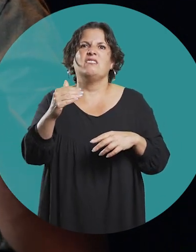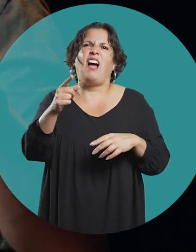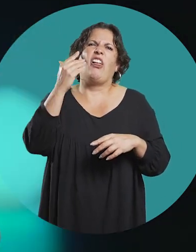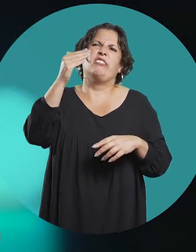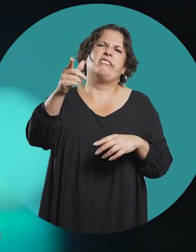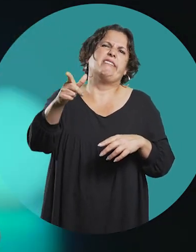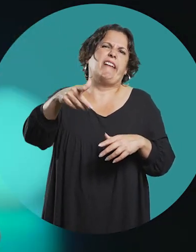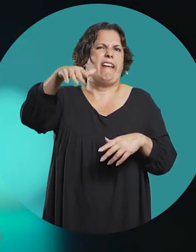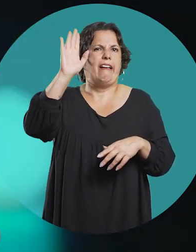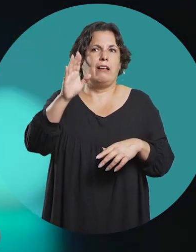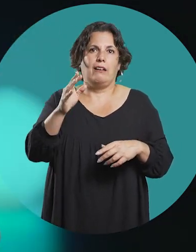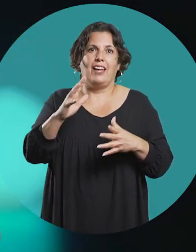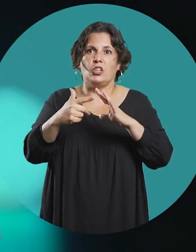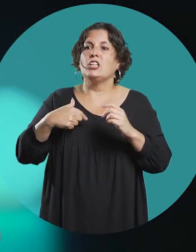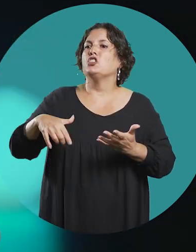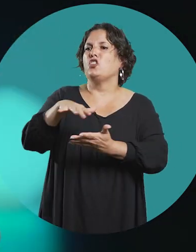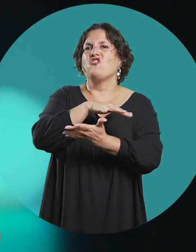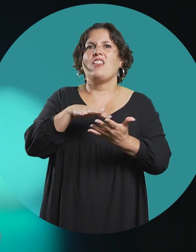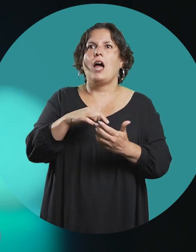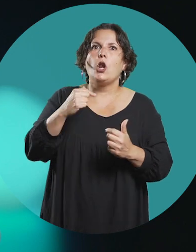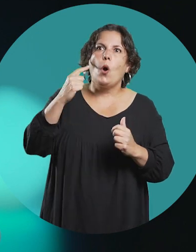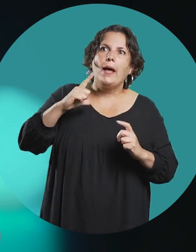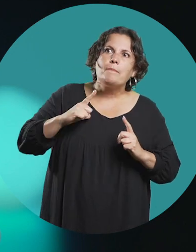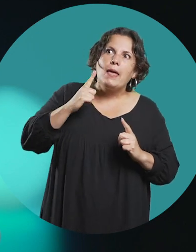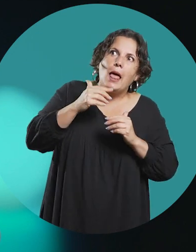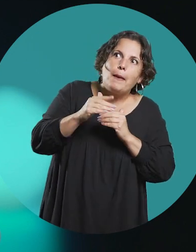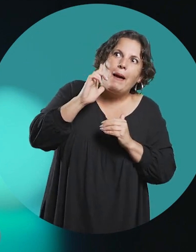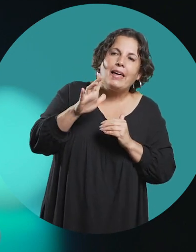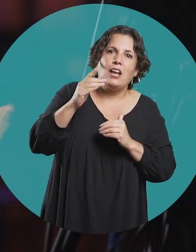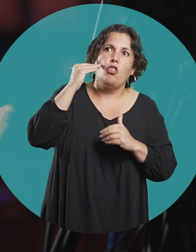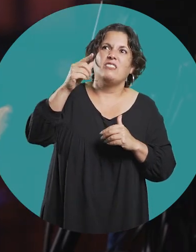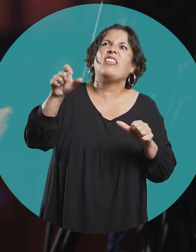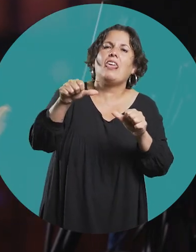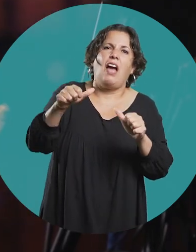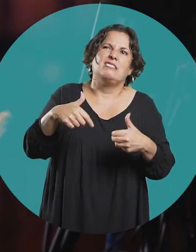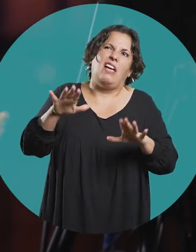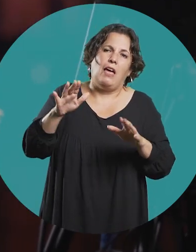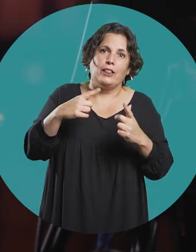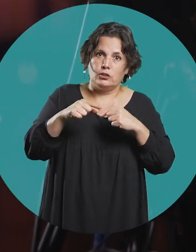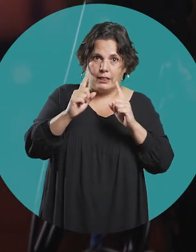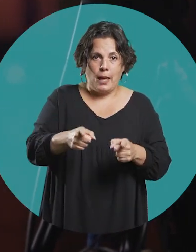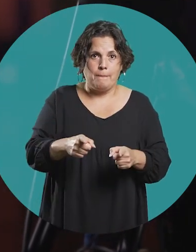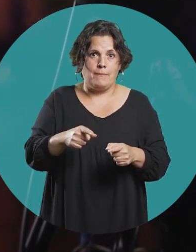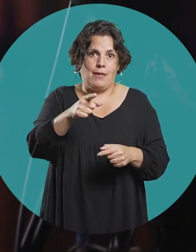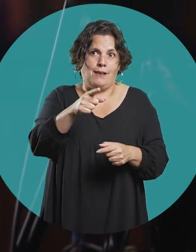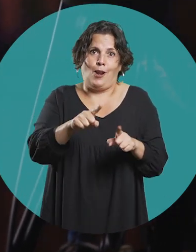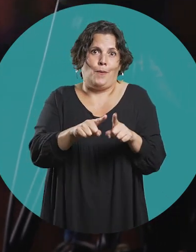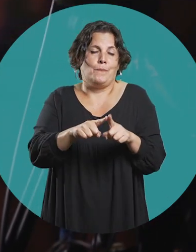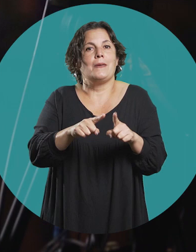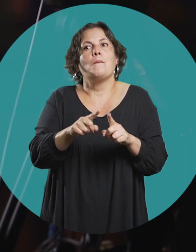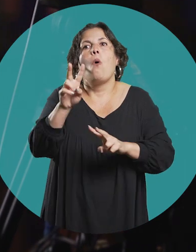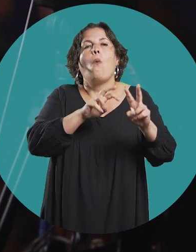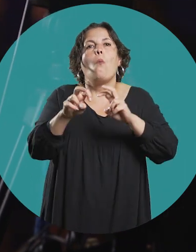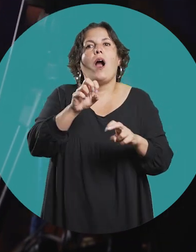bajas. También, ¿no? claro. La Total. sociedad tiene expectativas bajas sobre lo que hacemos. Eso te lleva también como a